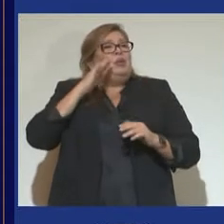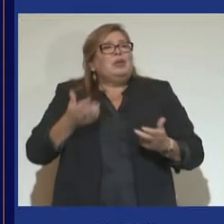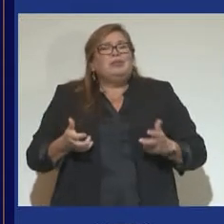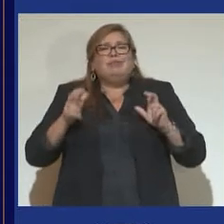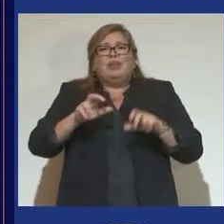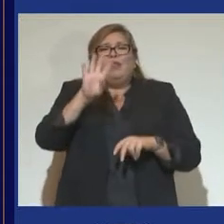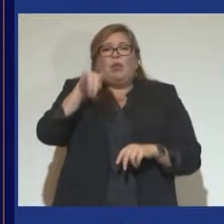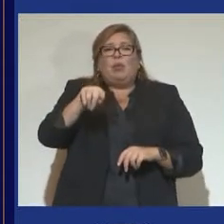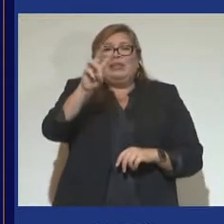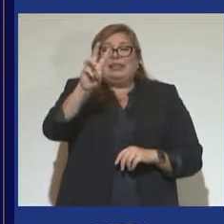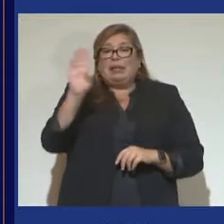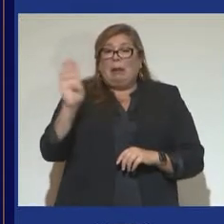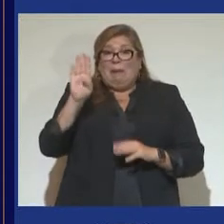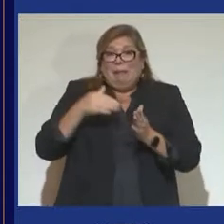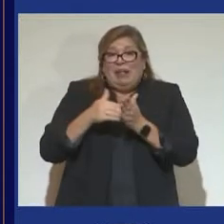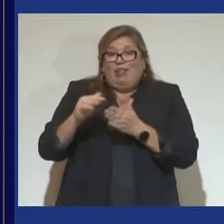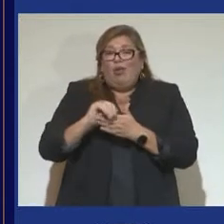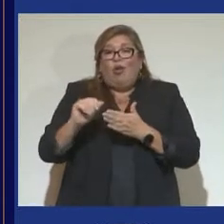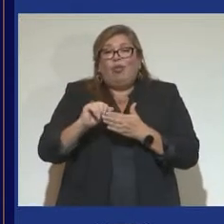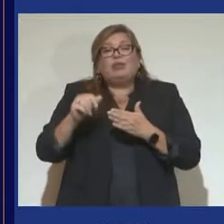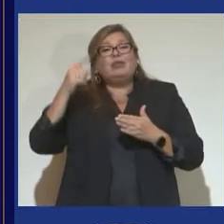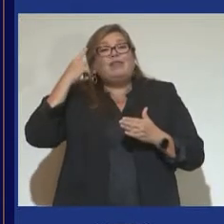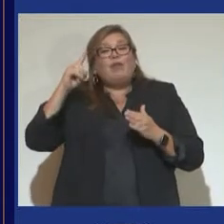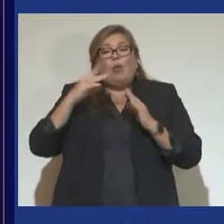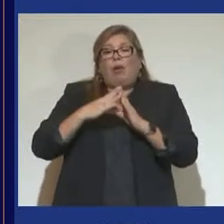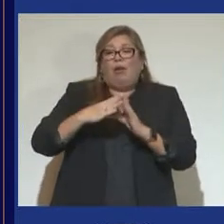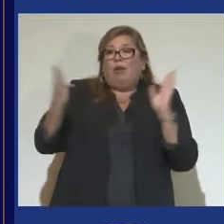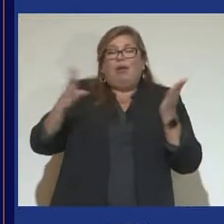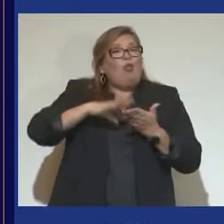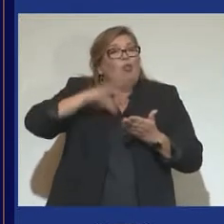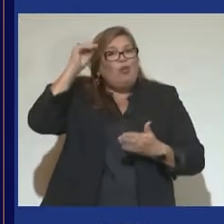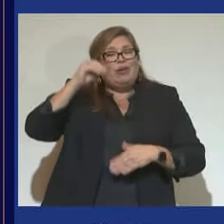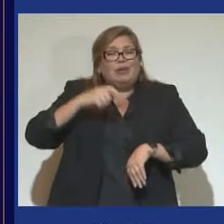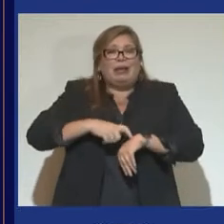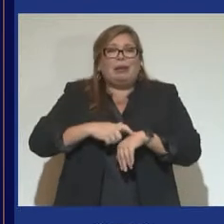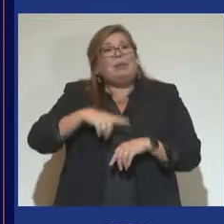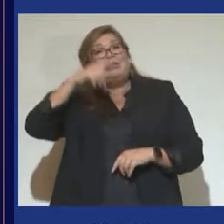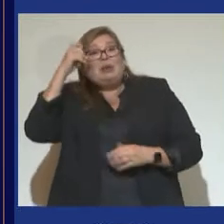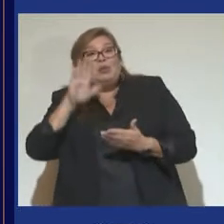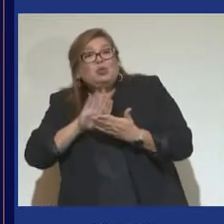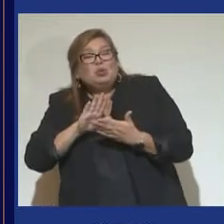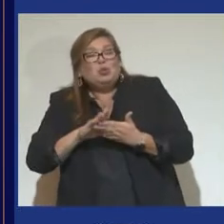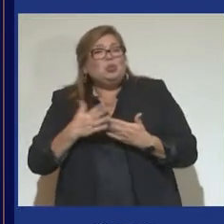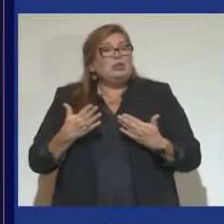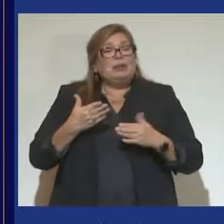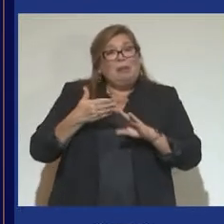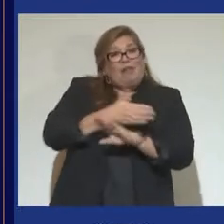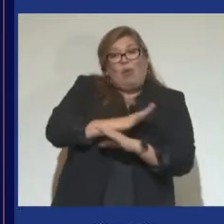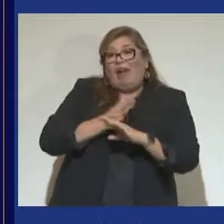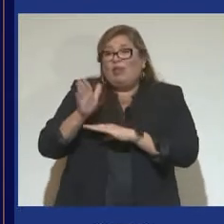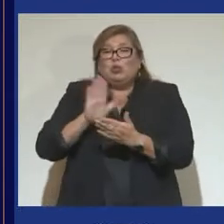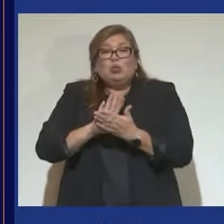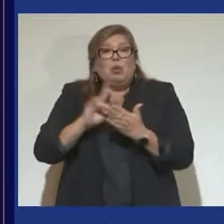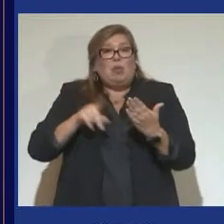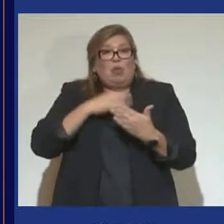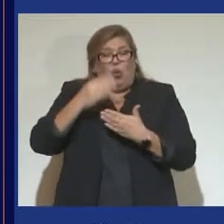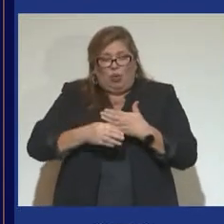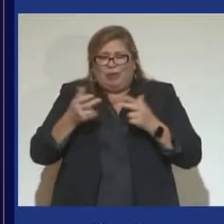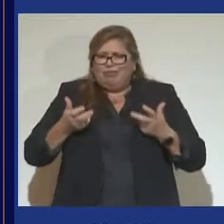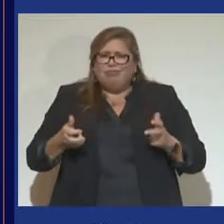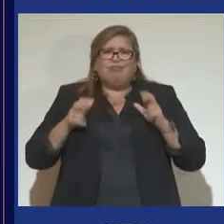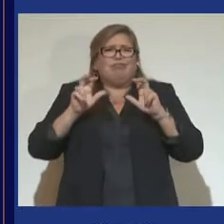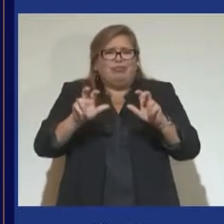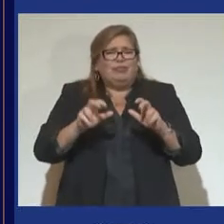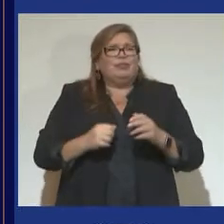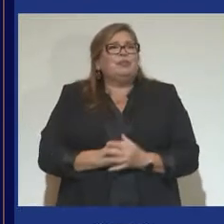extender el tiempo de aprendizaje para ayudar a las escuelas y tener escuela de verano y también programa hasta antes de la escuela y después de la